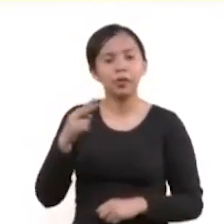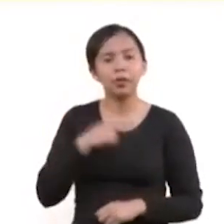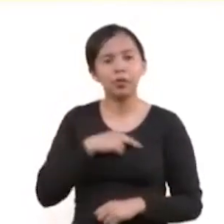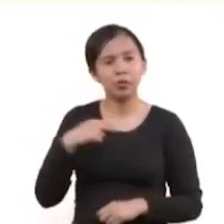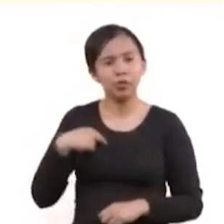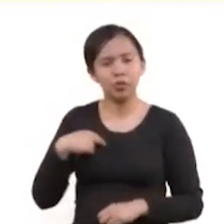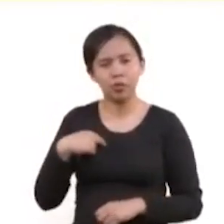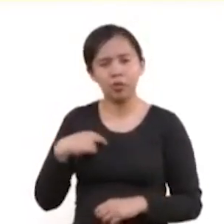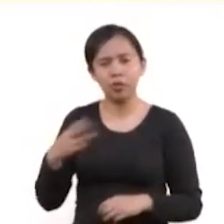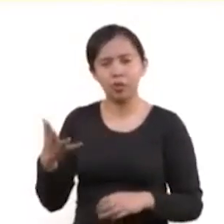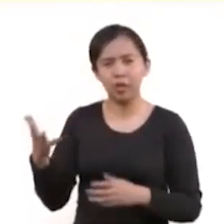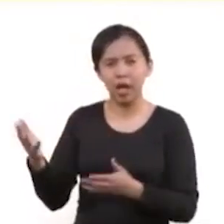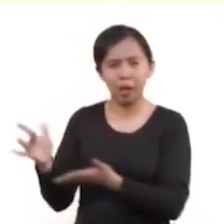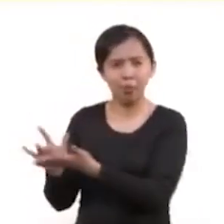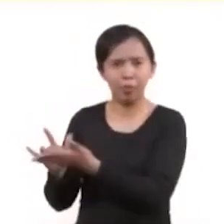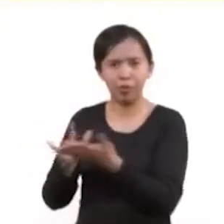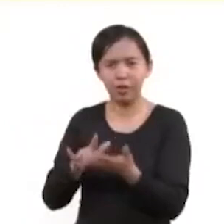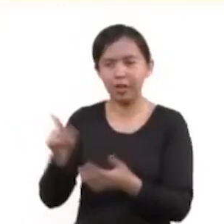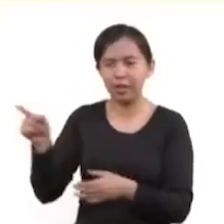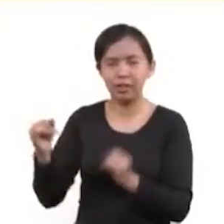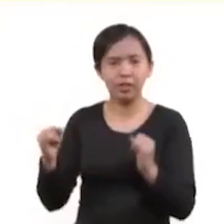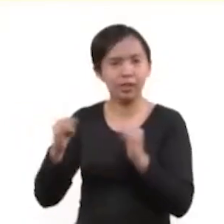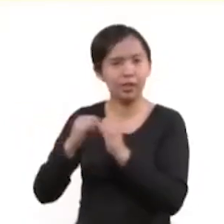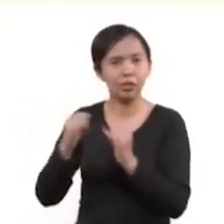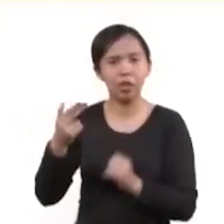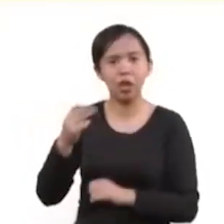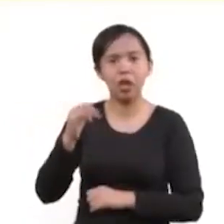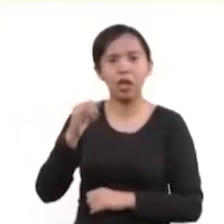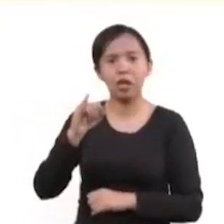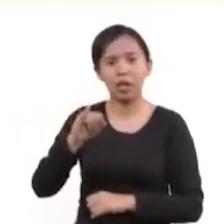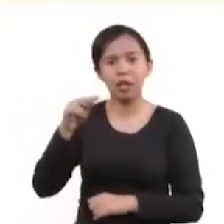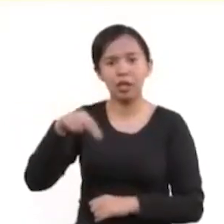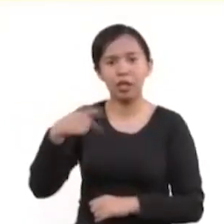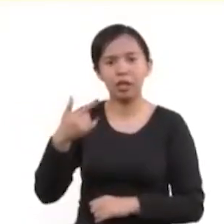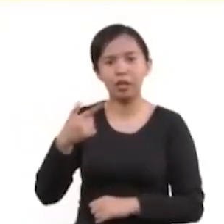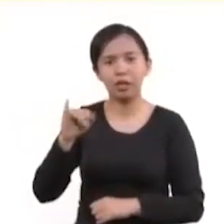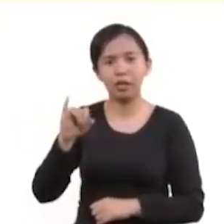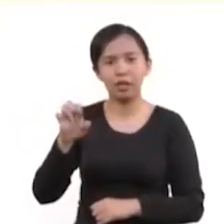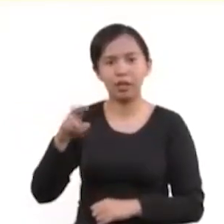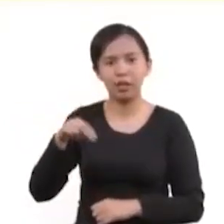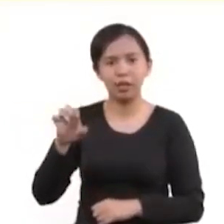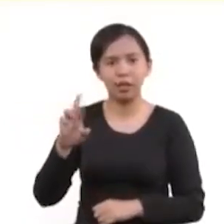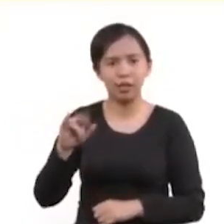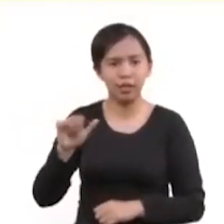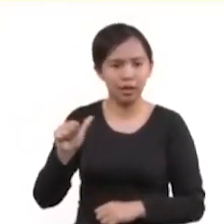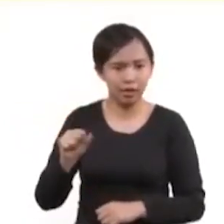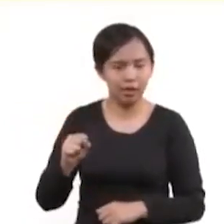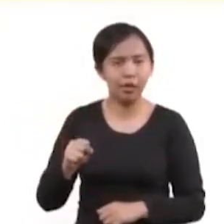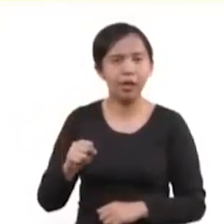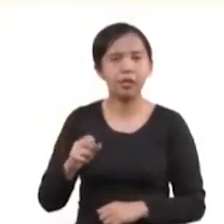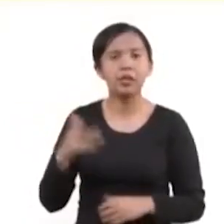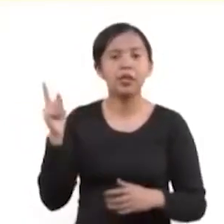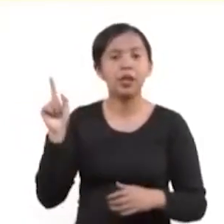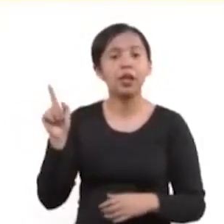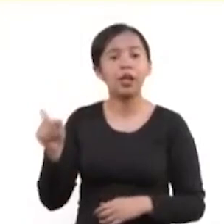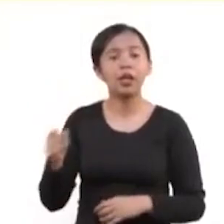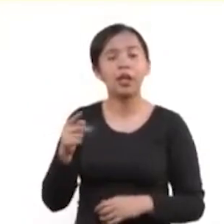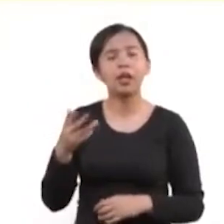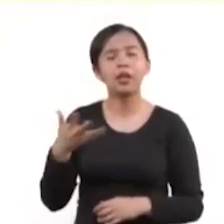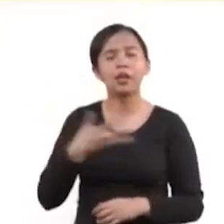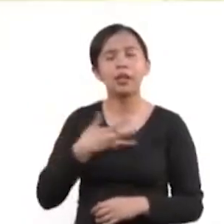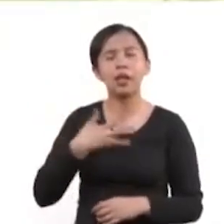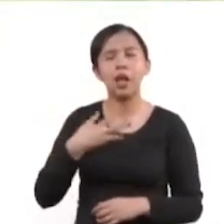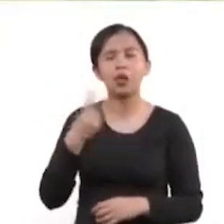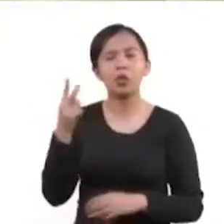del Instituto de Ingeniería para determinar diferentes parámetros y se ha llevado pues casi 2 meses el estudio